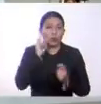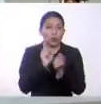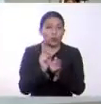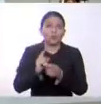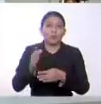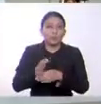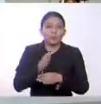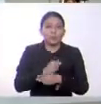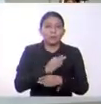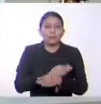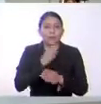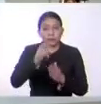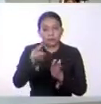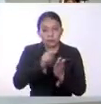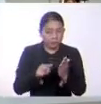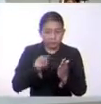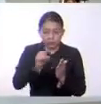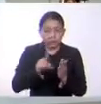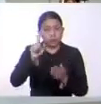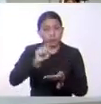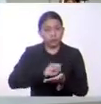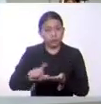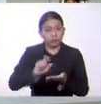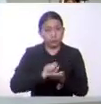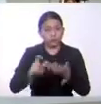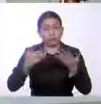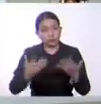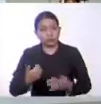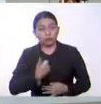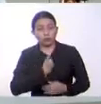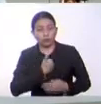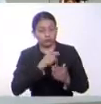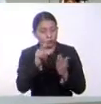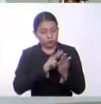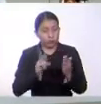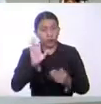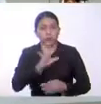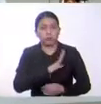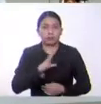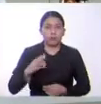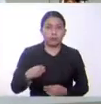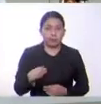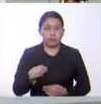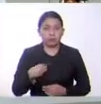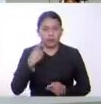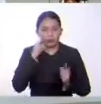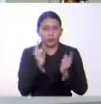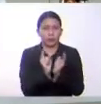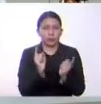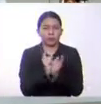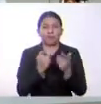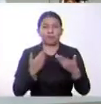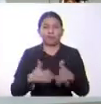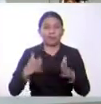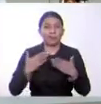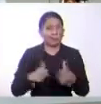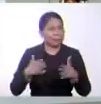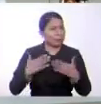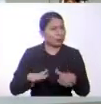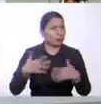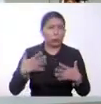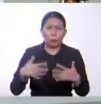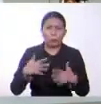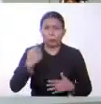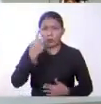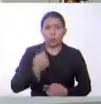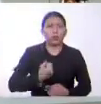de las lecturas que tengan en la escuela, de forma individual, en su familia, irán conociendo toda esa gama de autores